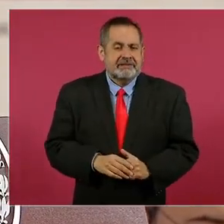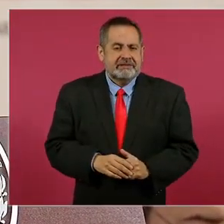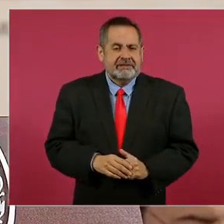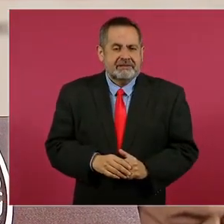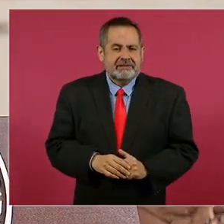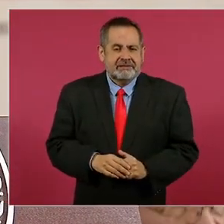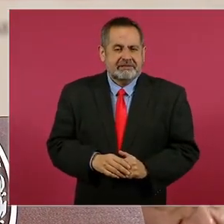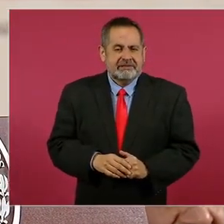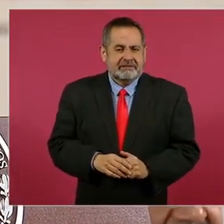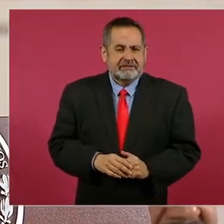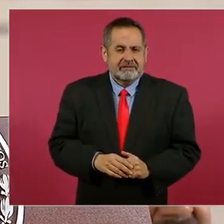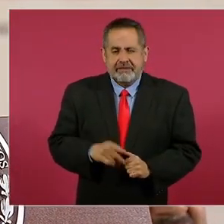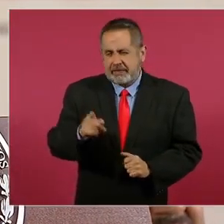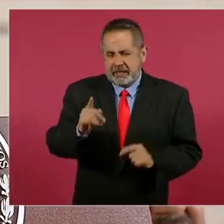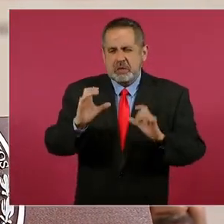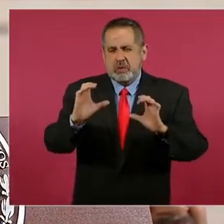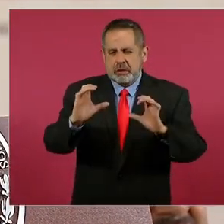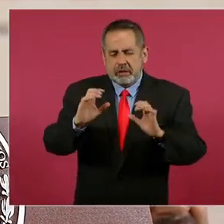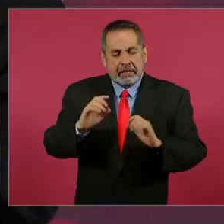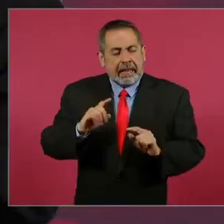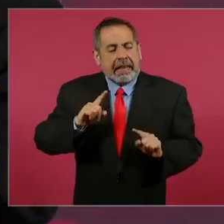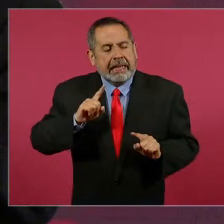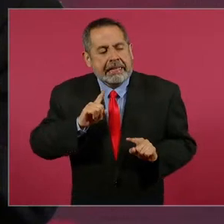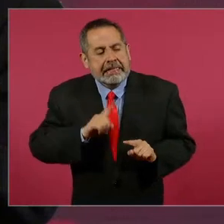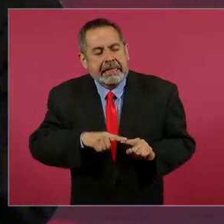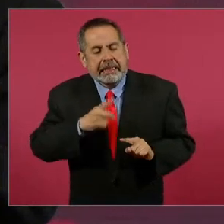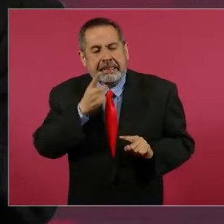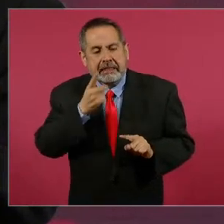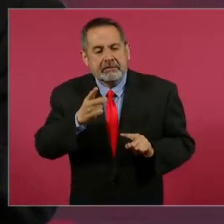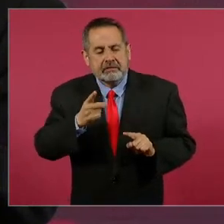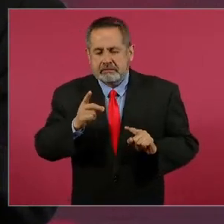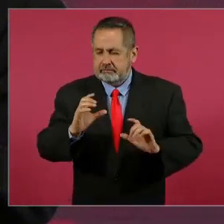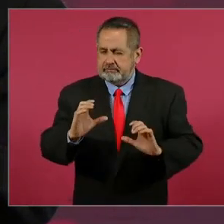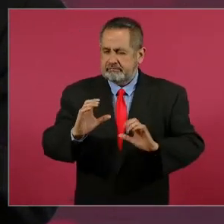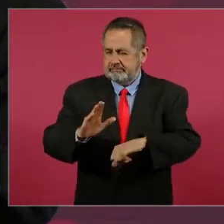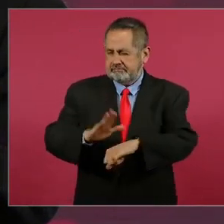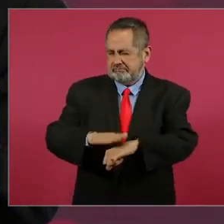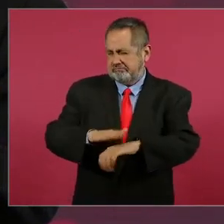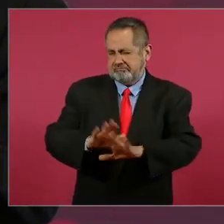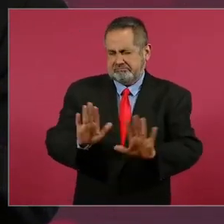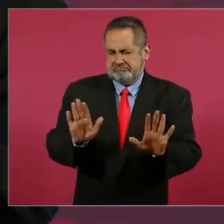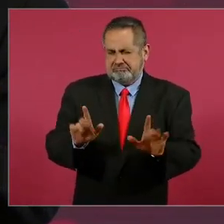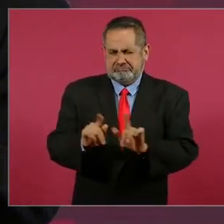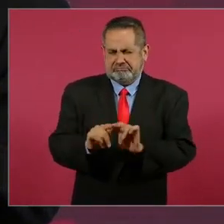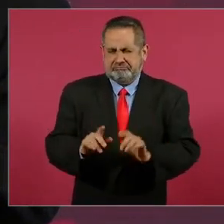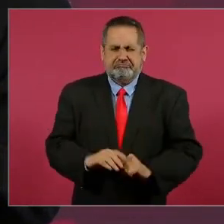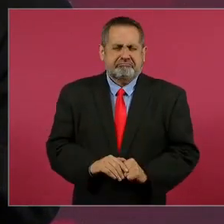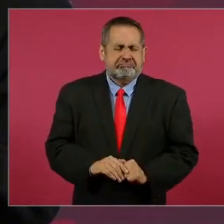con cautela.